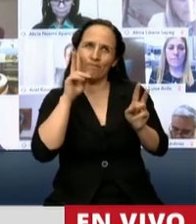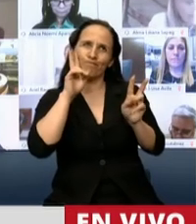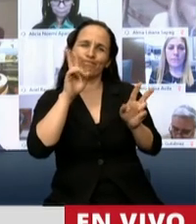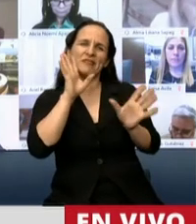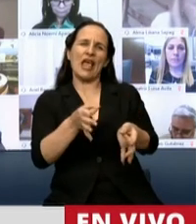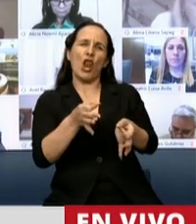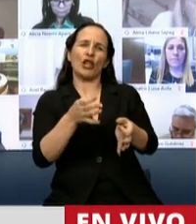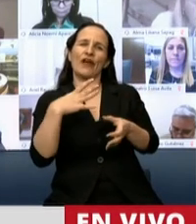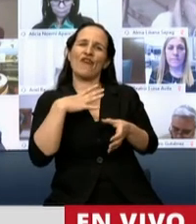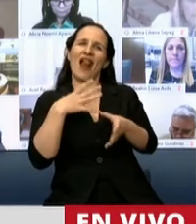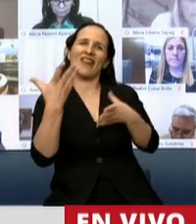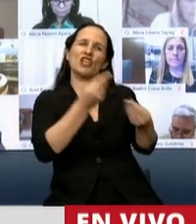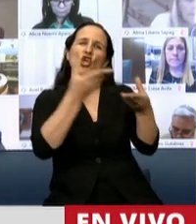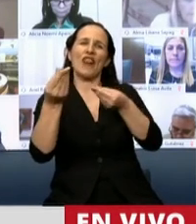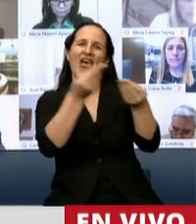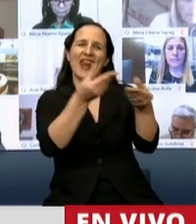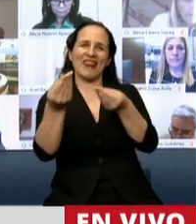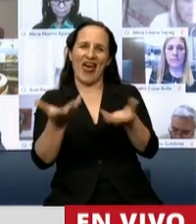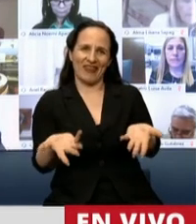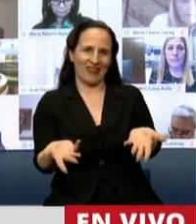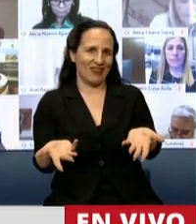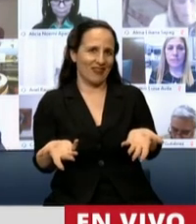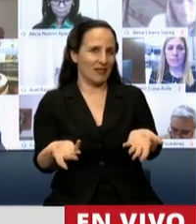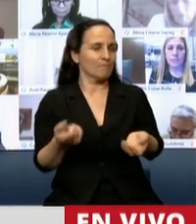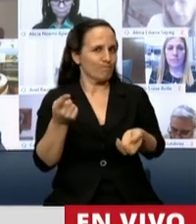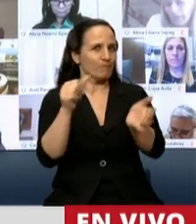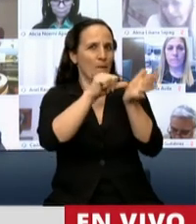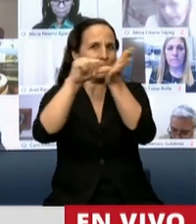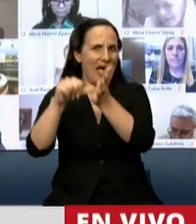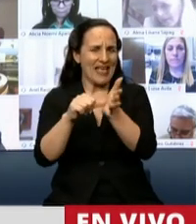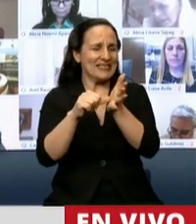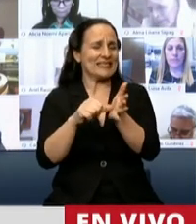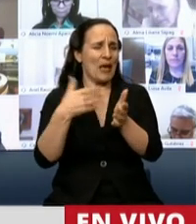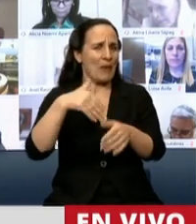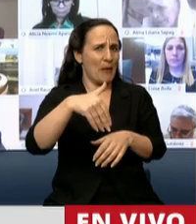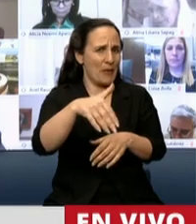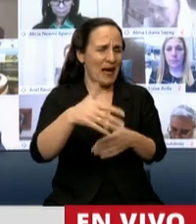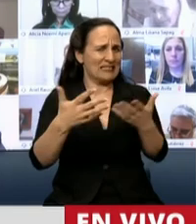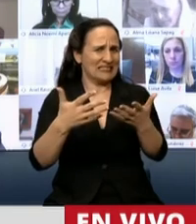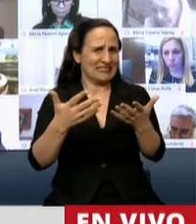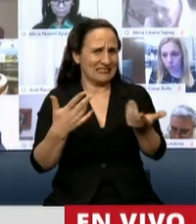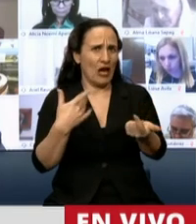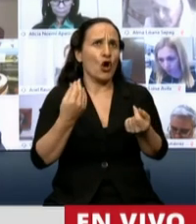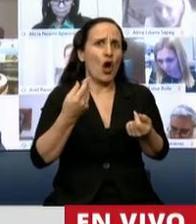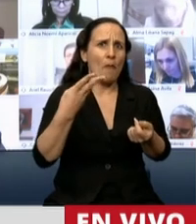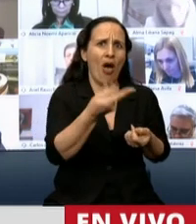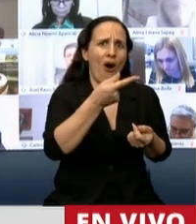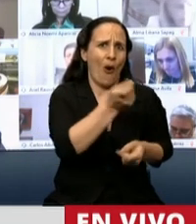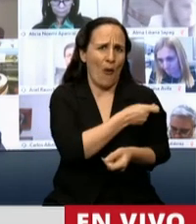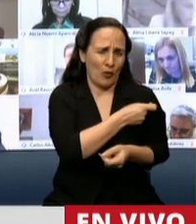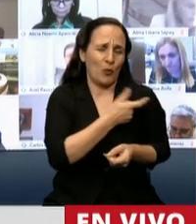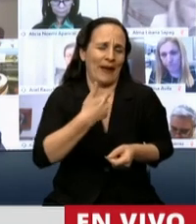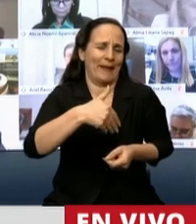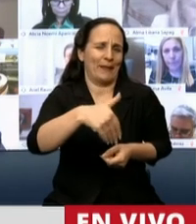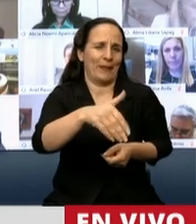solidaridad. Hay muchos países que van a tener serias dificultades para adquirir la vacuna y lo veremos